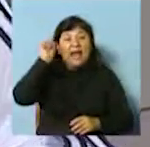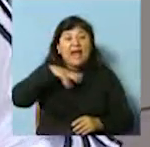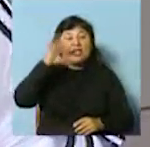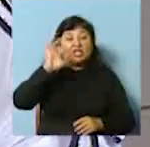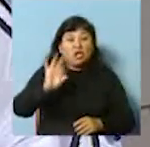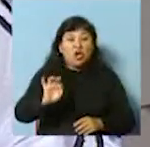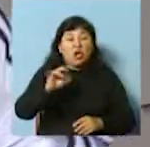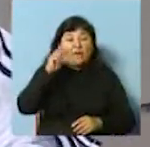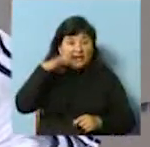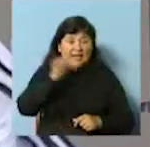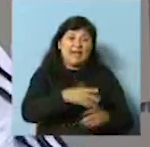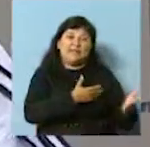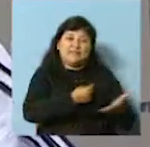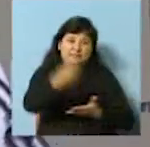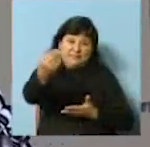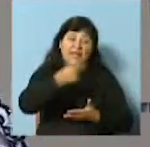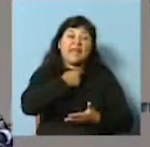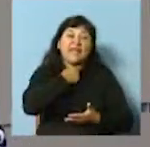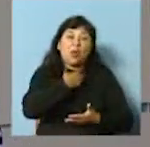por el fip el frente de izquierdas